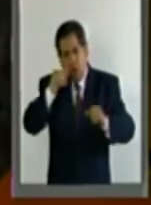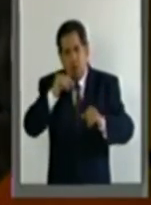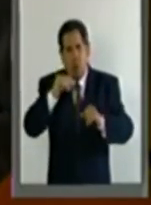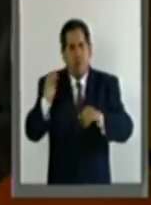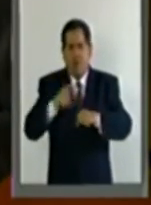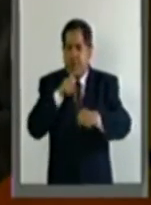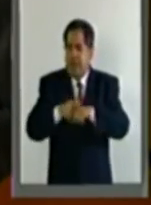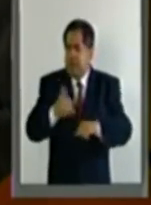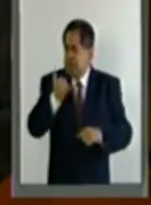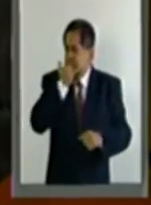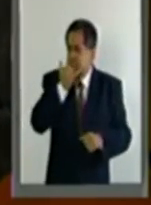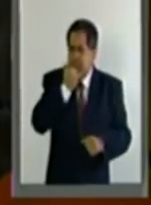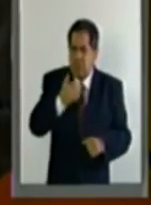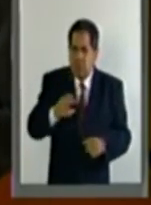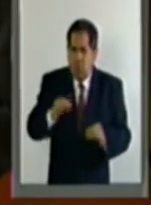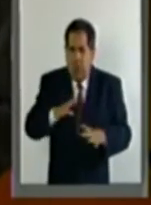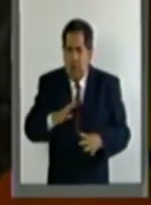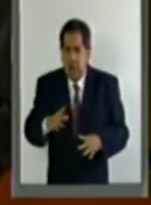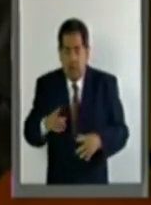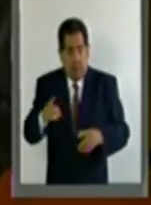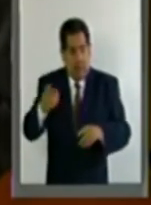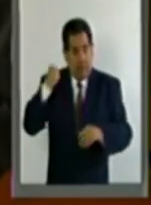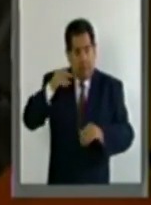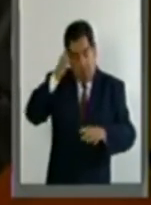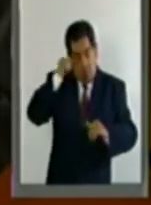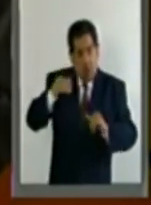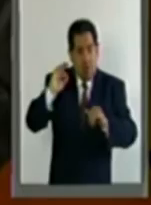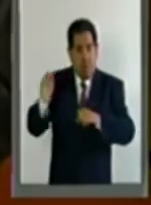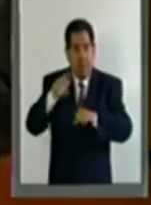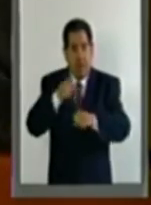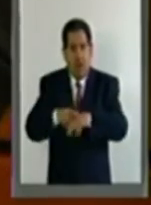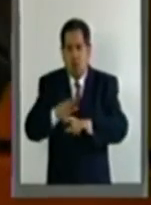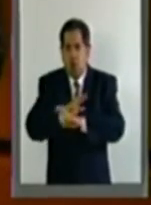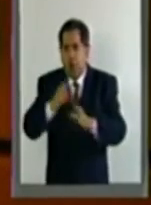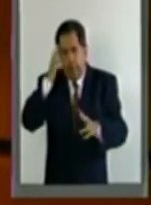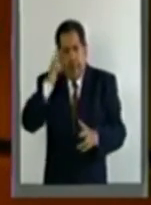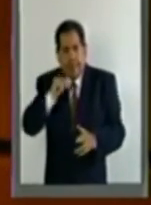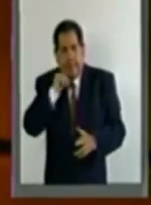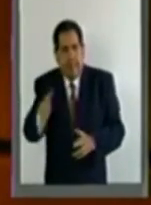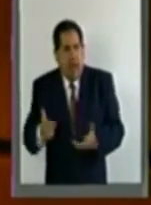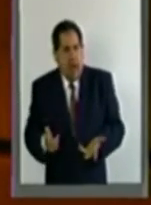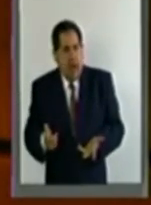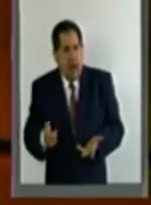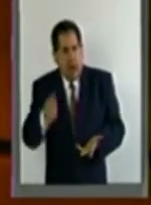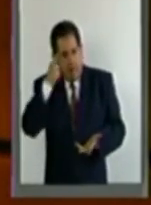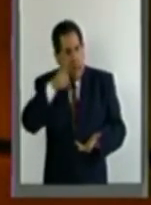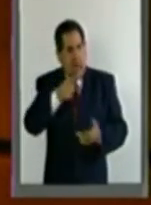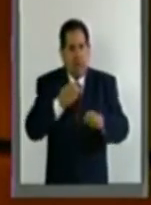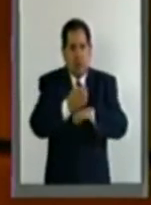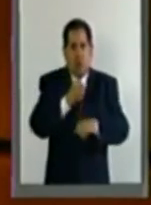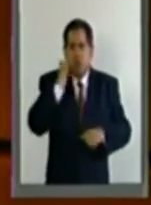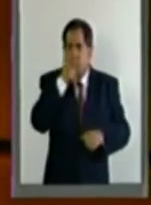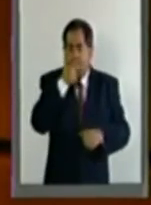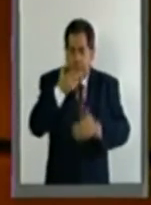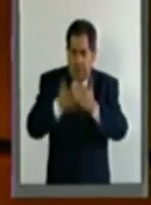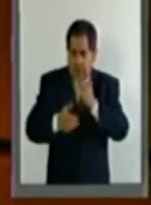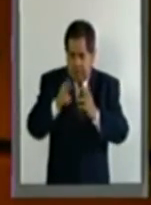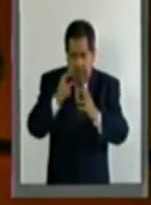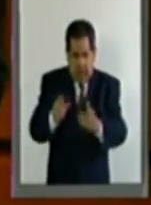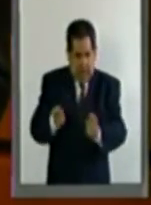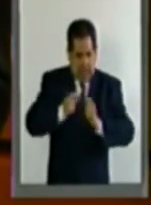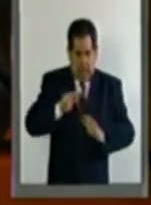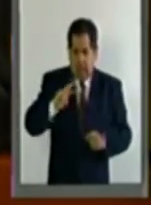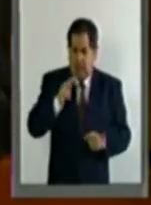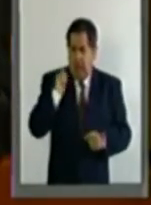inválido, porque en el pacto federal no se le reconoce absolutamente nada al estado de Chihuahua,